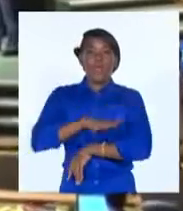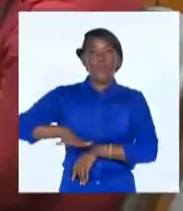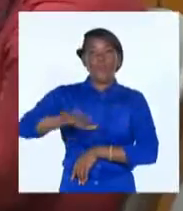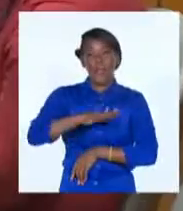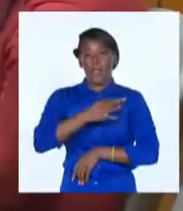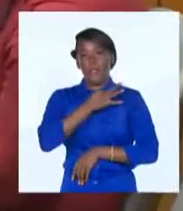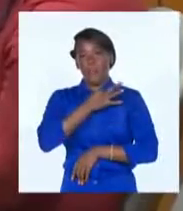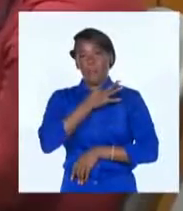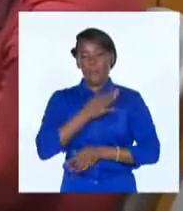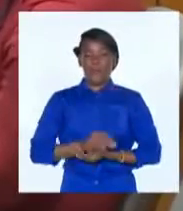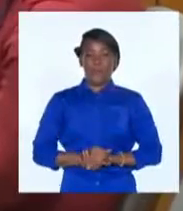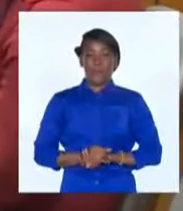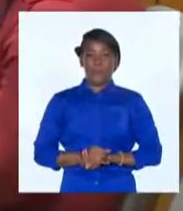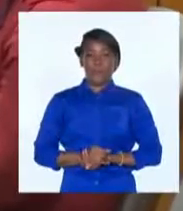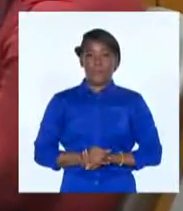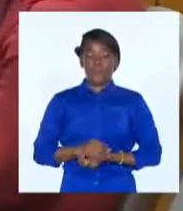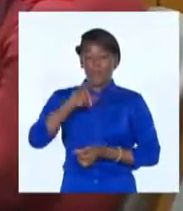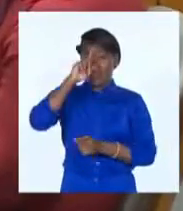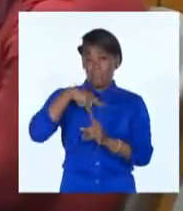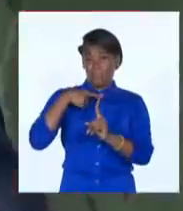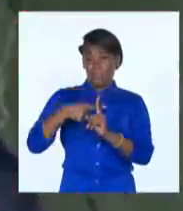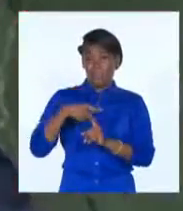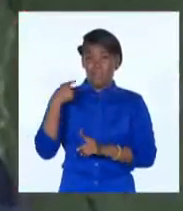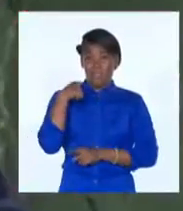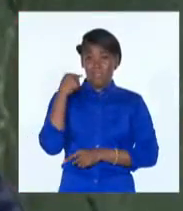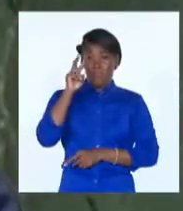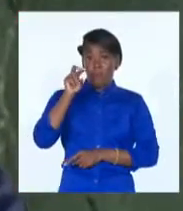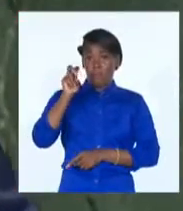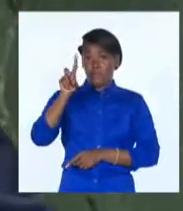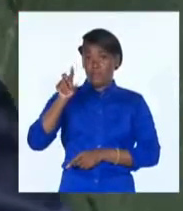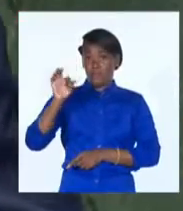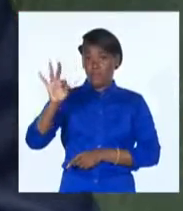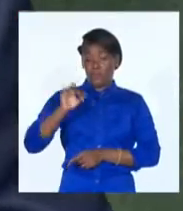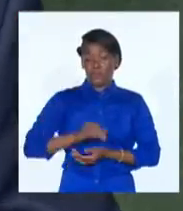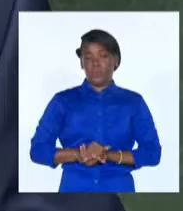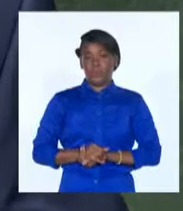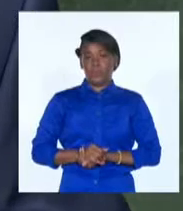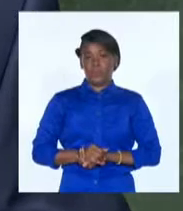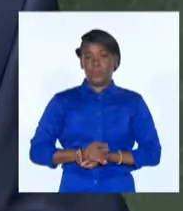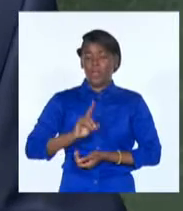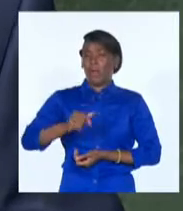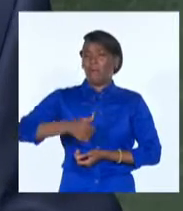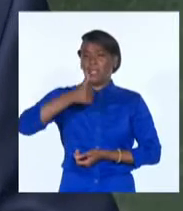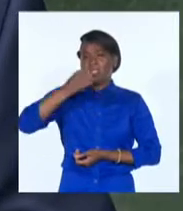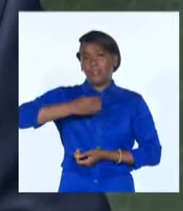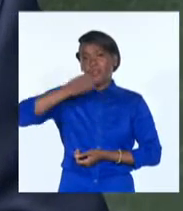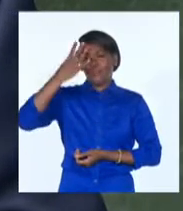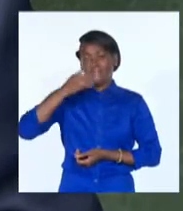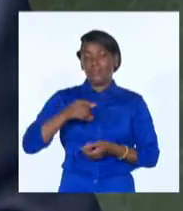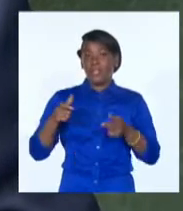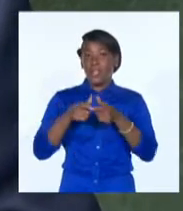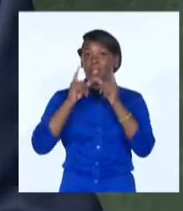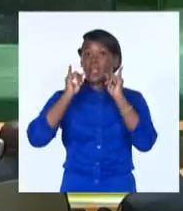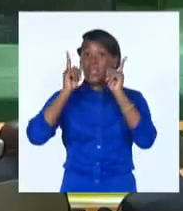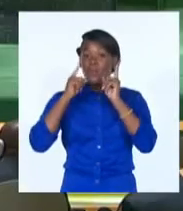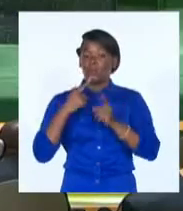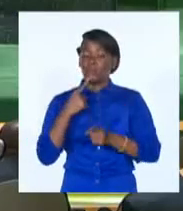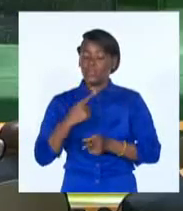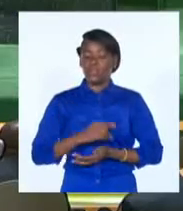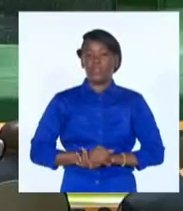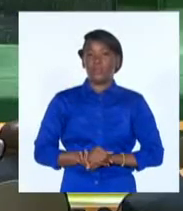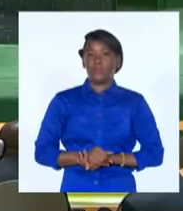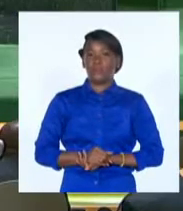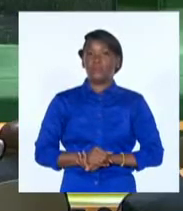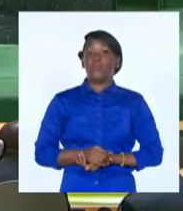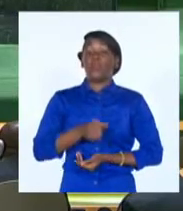septiembre de 2018, el mandatario cubano, en el 73 periodo de sesiones de Naciones Unidas, denunció además las inequidades